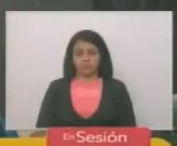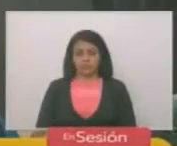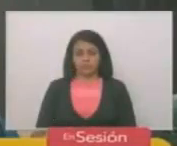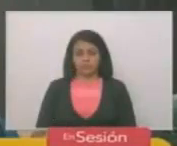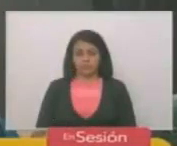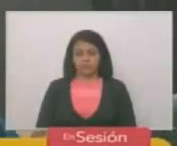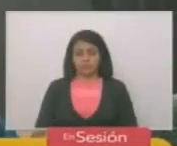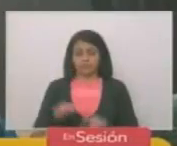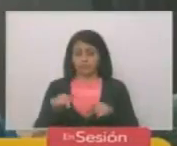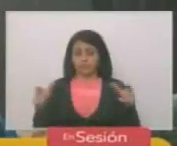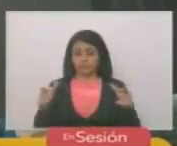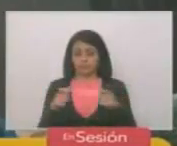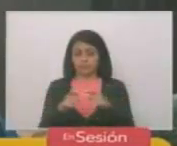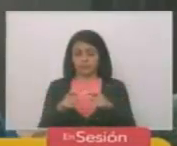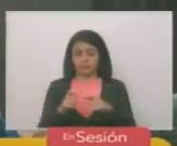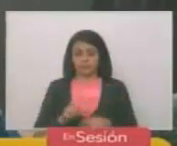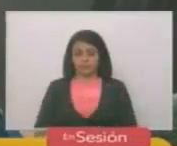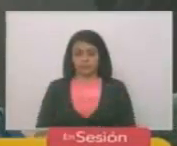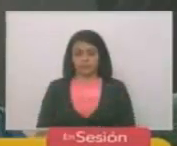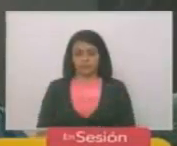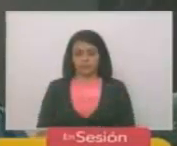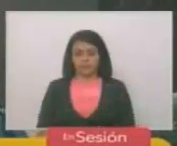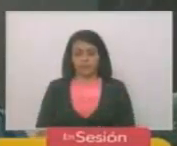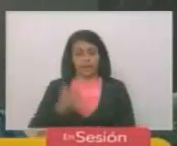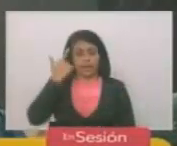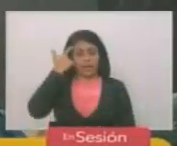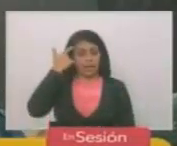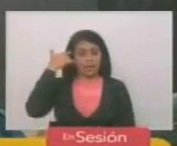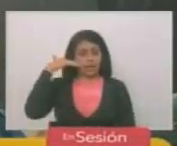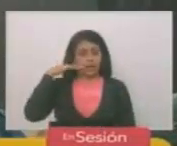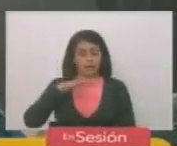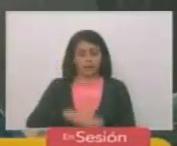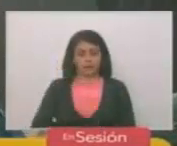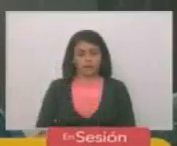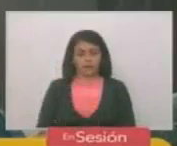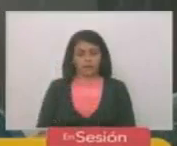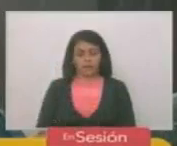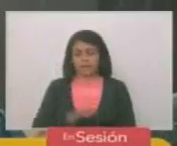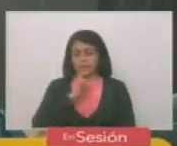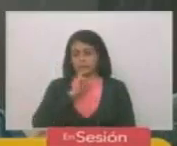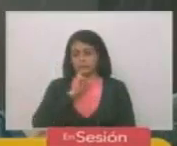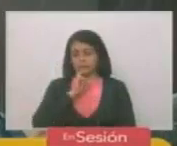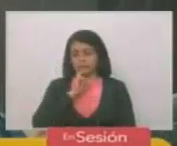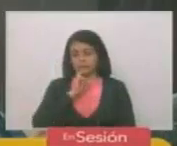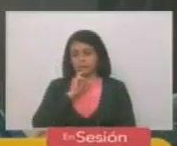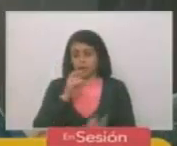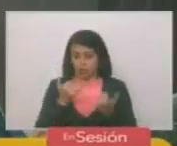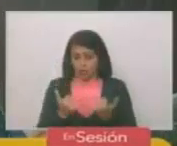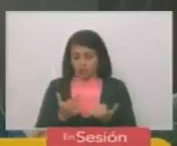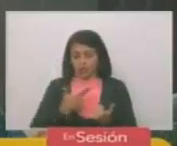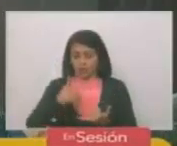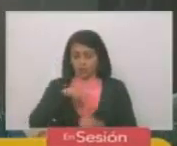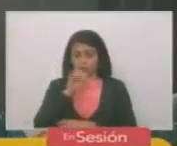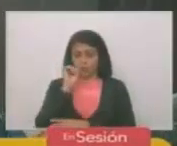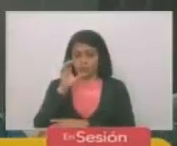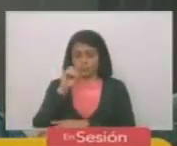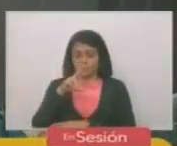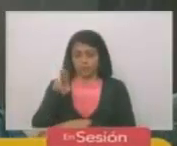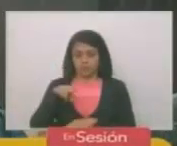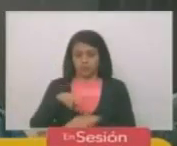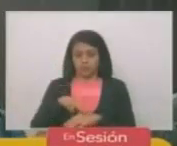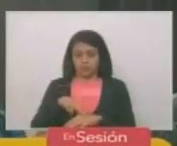en esa reunión. Creo que es un desafío para nosotros, para la Asamblea Nacional,